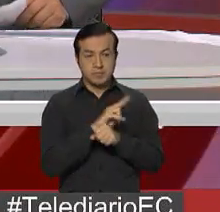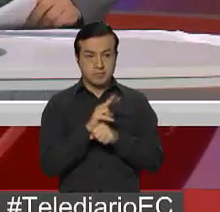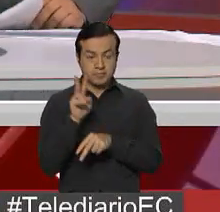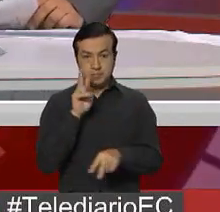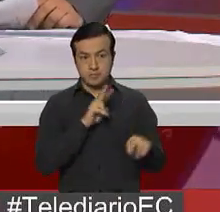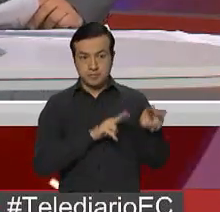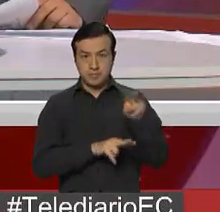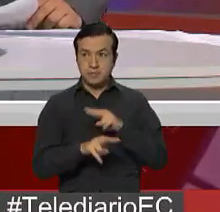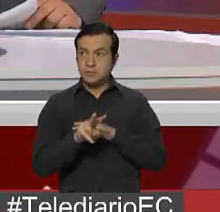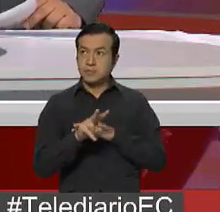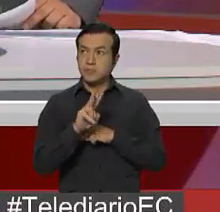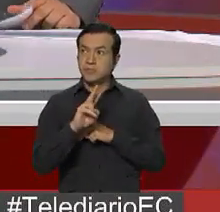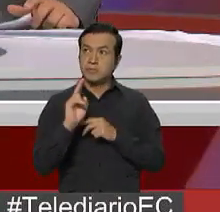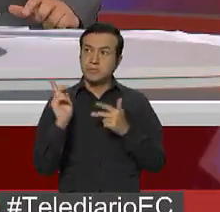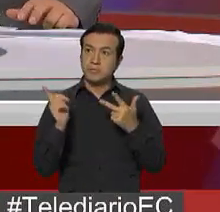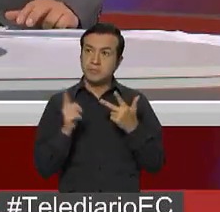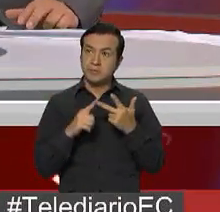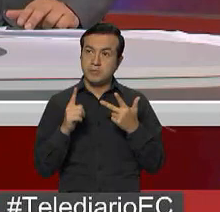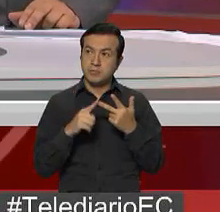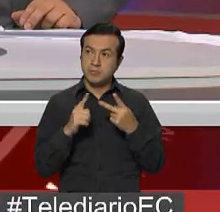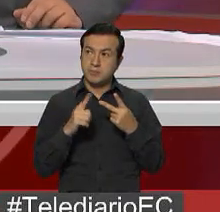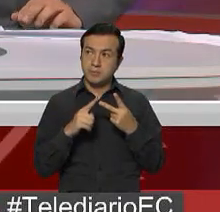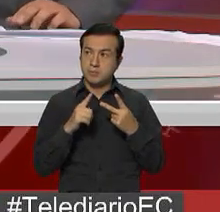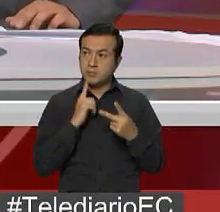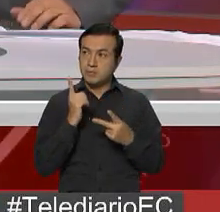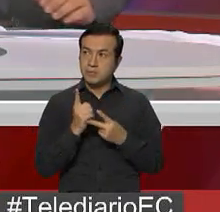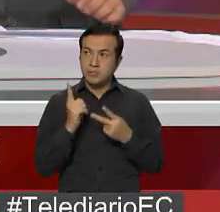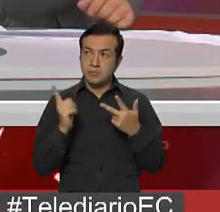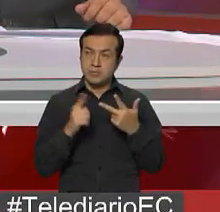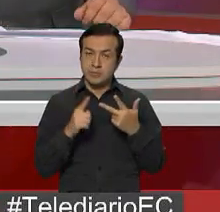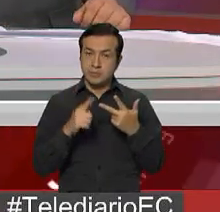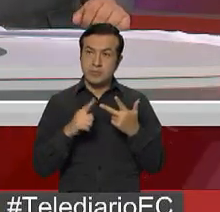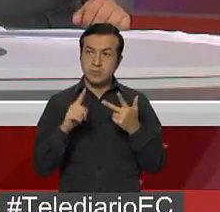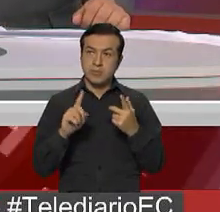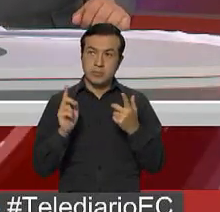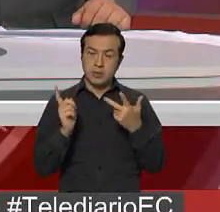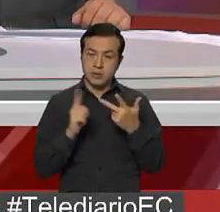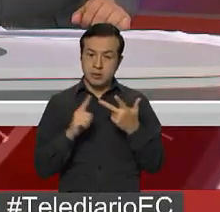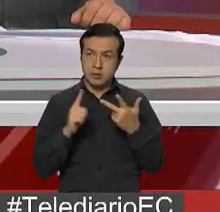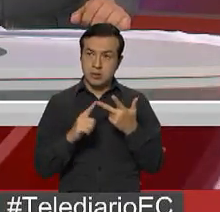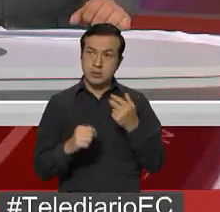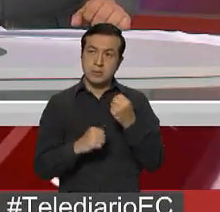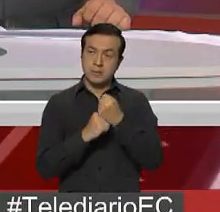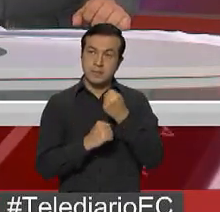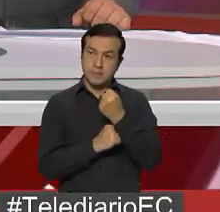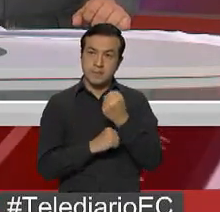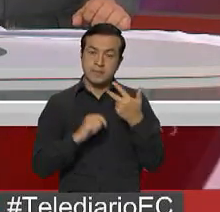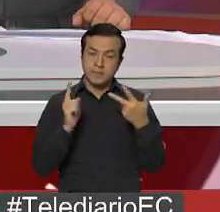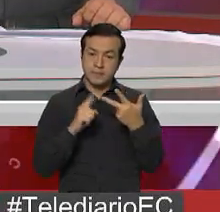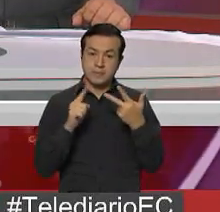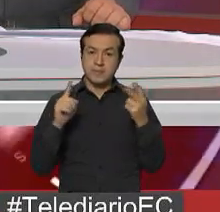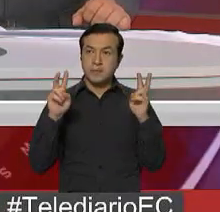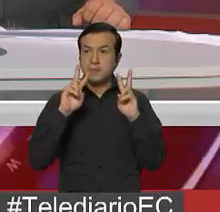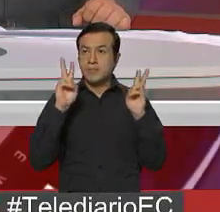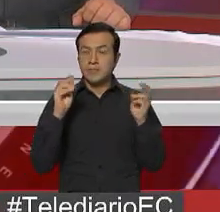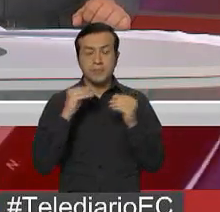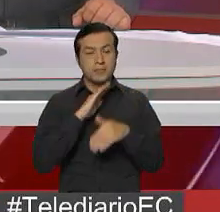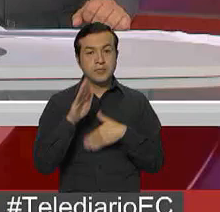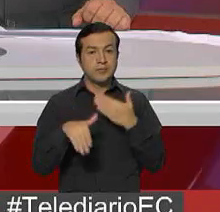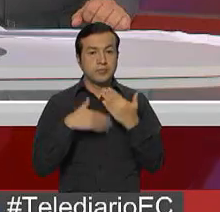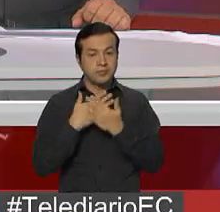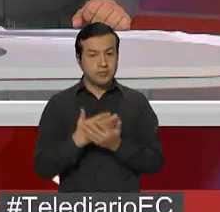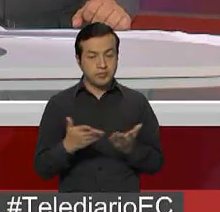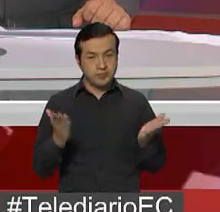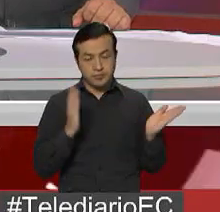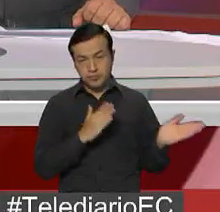bancarios cuál es este tercer pilar que usted también mencionaba superintendente y el tercero tiene que ver con todo aquello